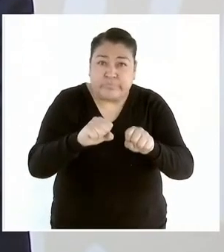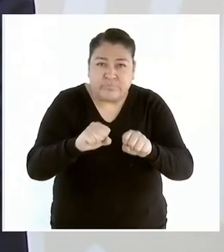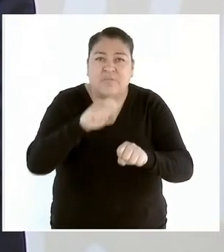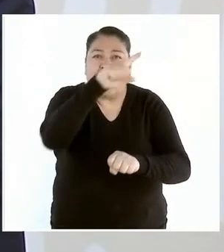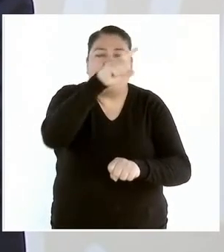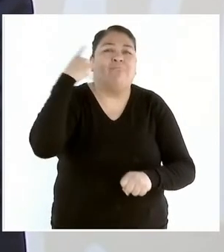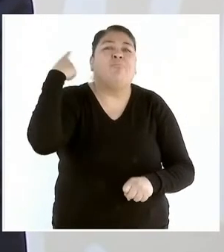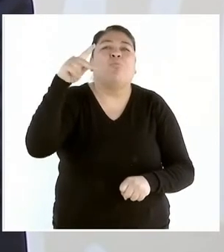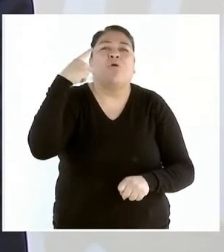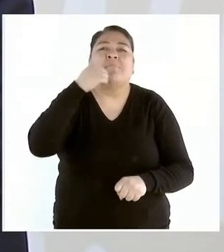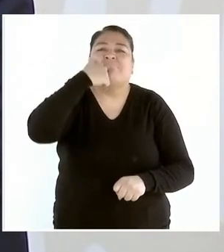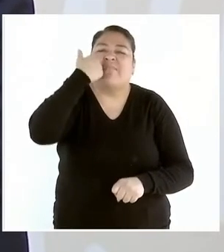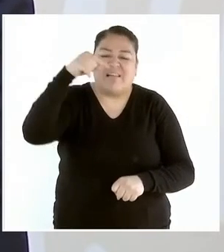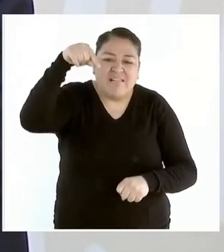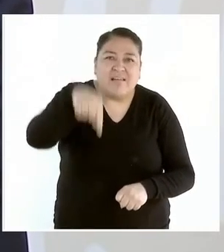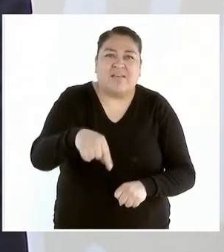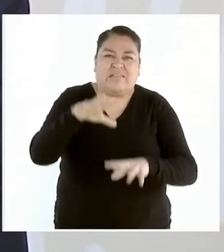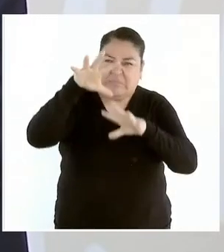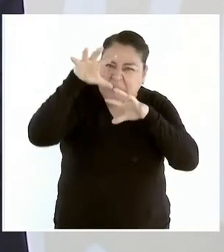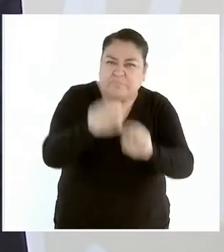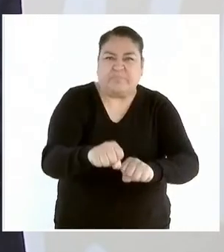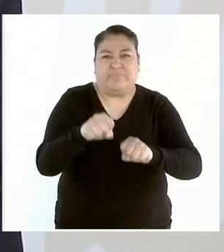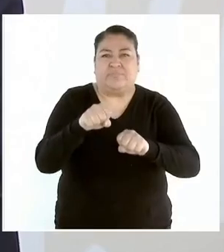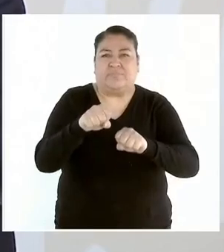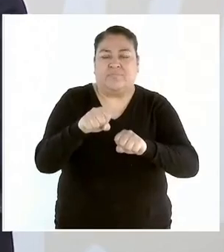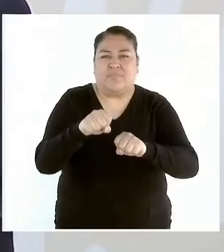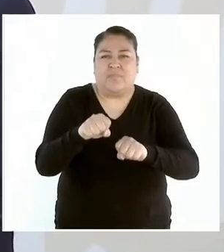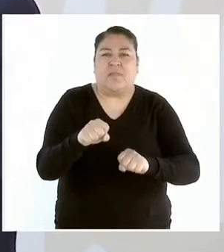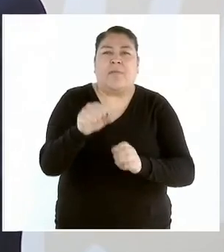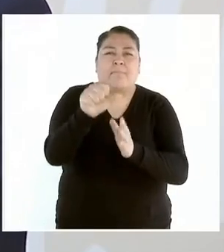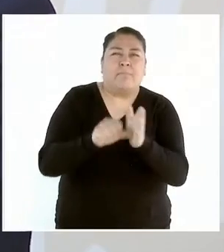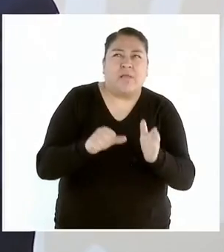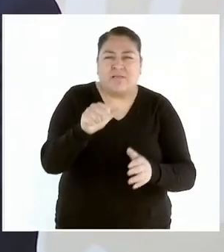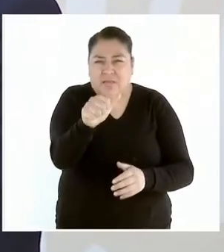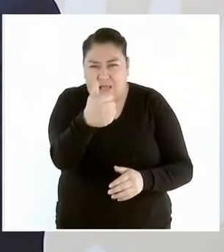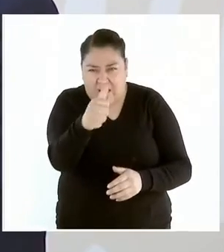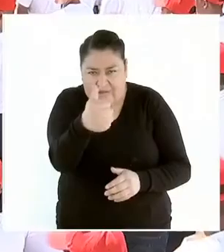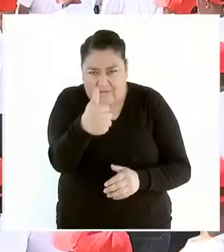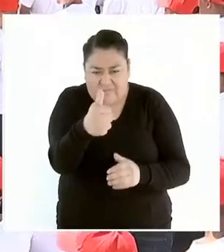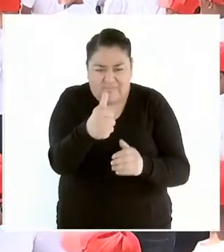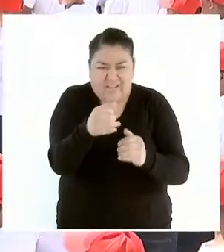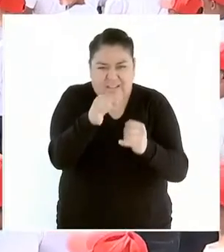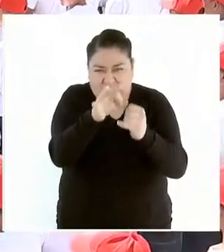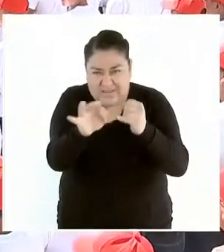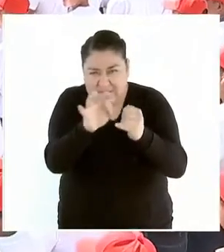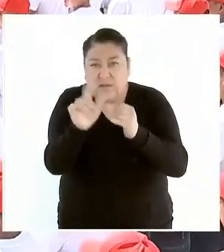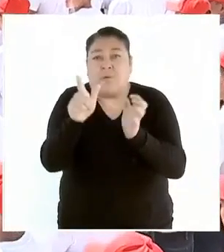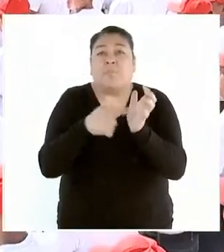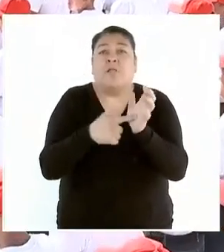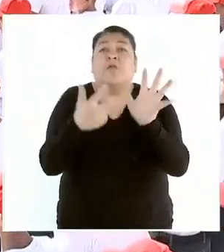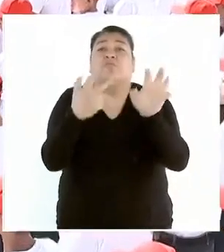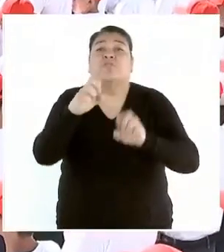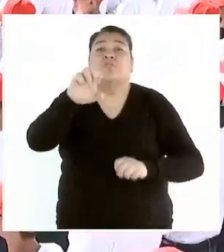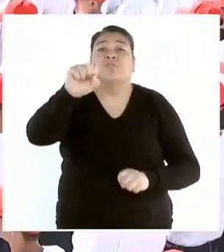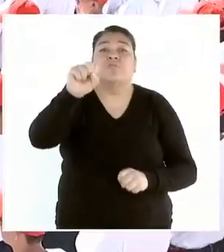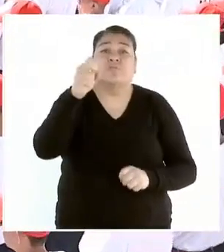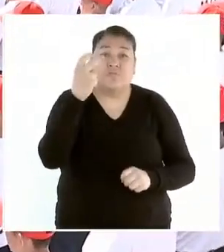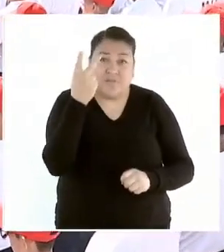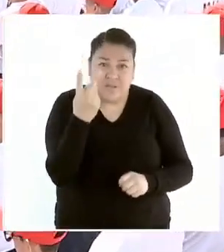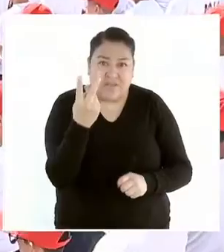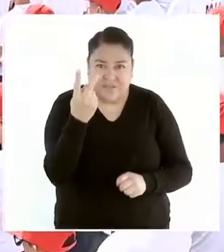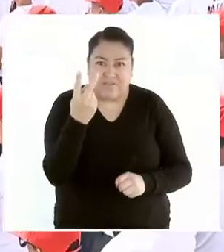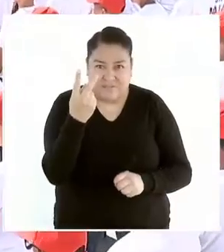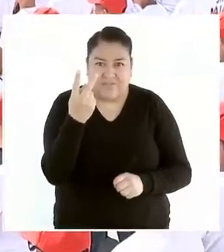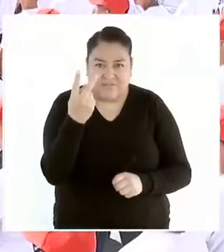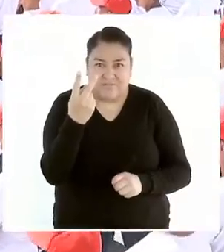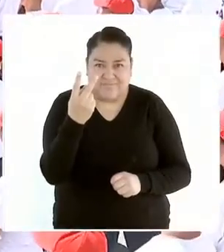puebla a finales de abril de 1862 antes de